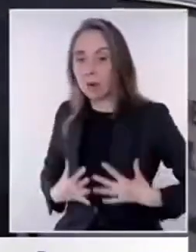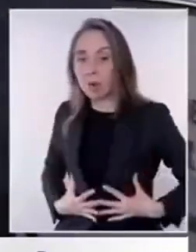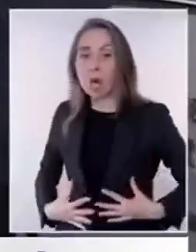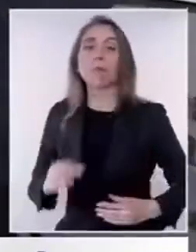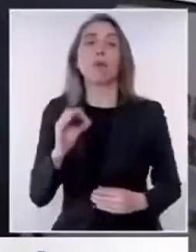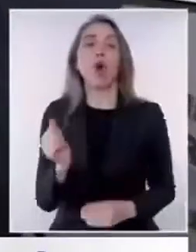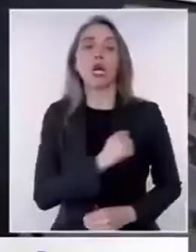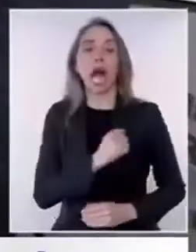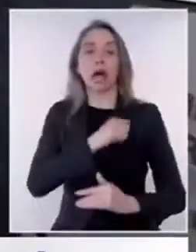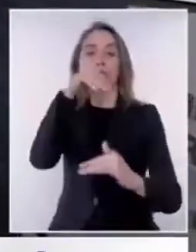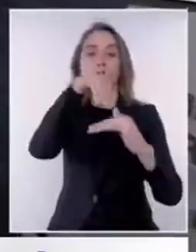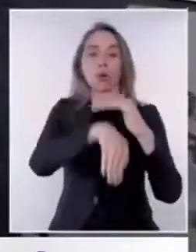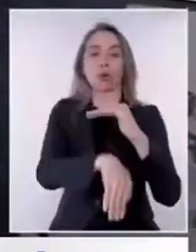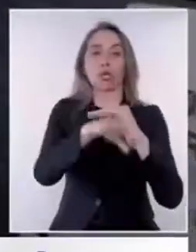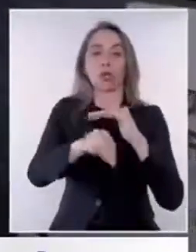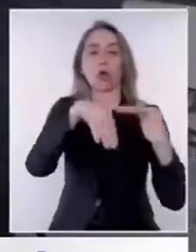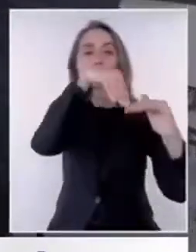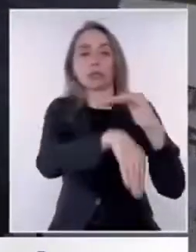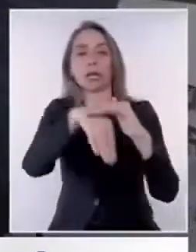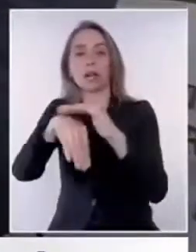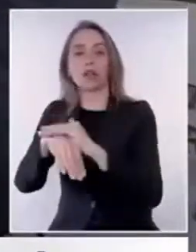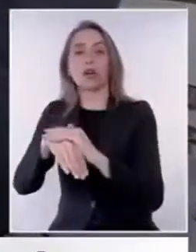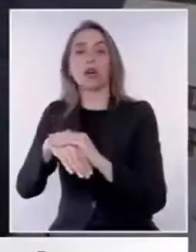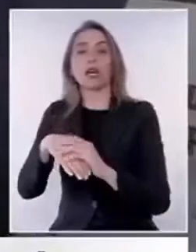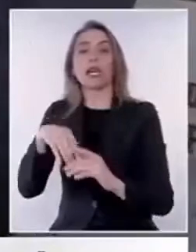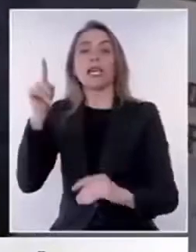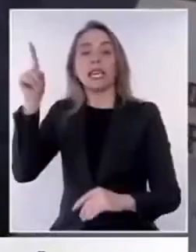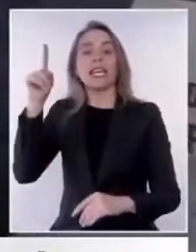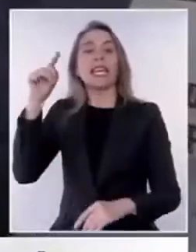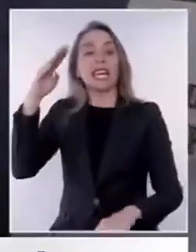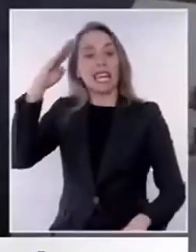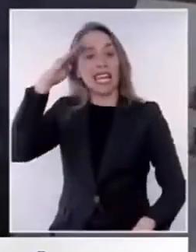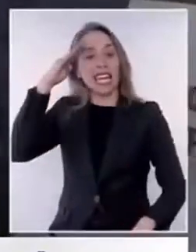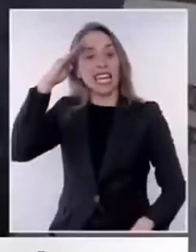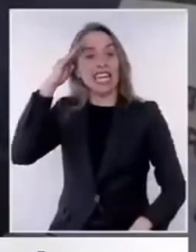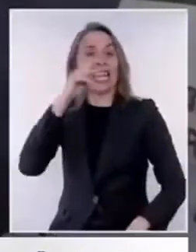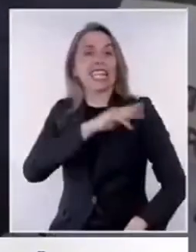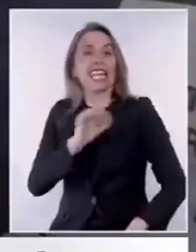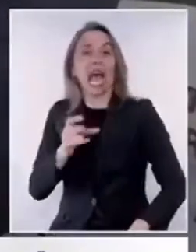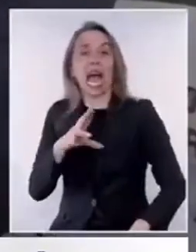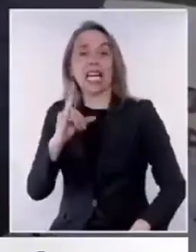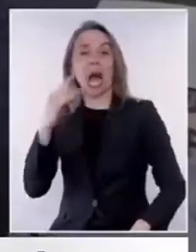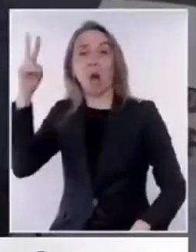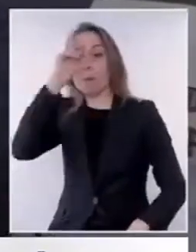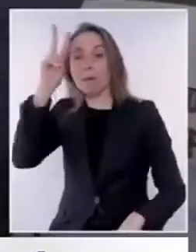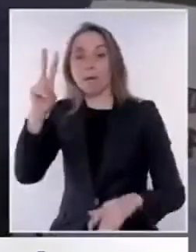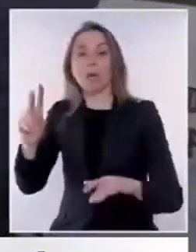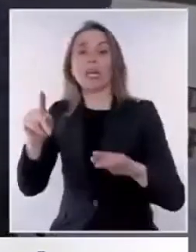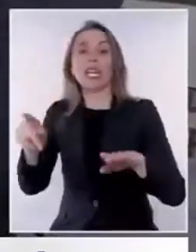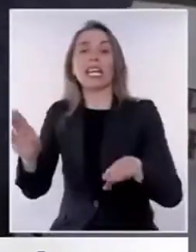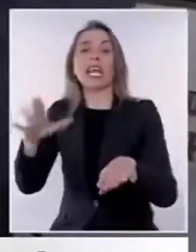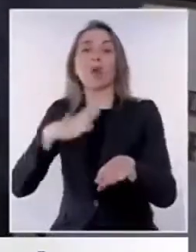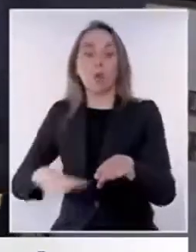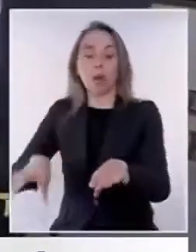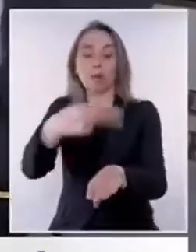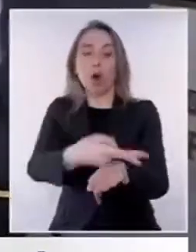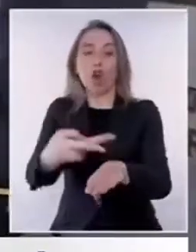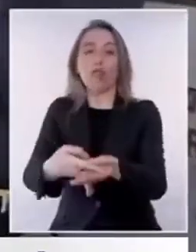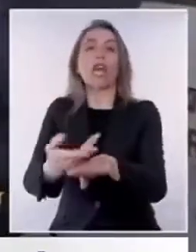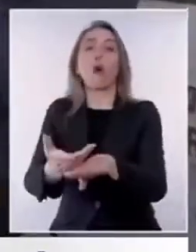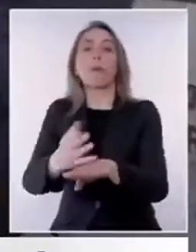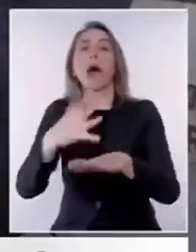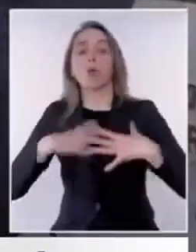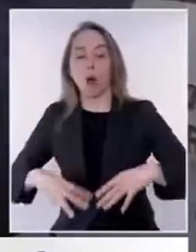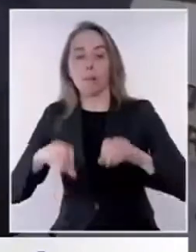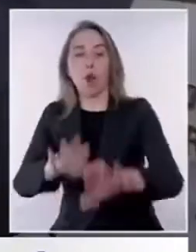Cristina sepultados como corresponde, pero el general Garriazo los deja ahí, entre comillas, para que se los coman las gaviotas. Y